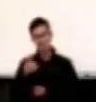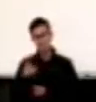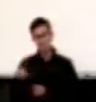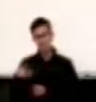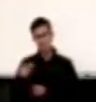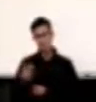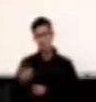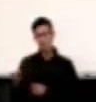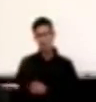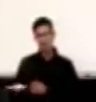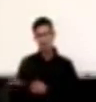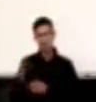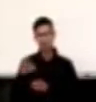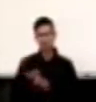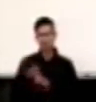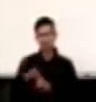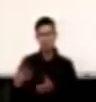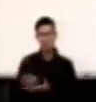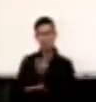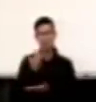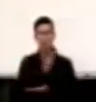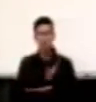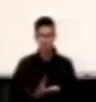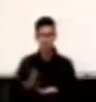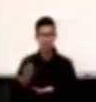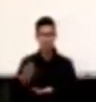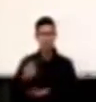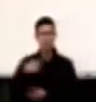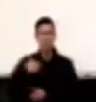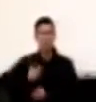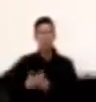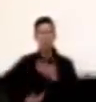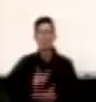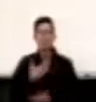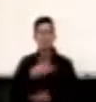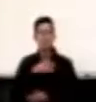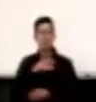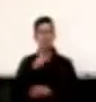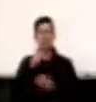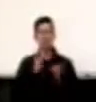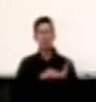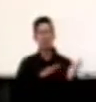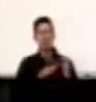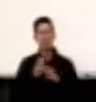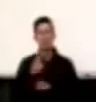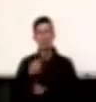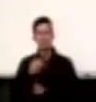controvertida del 88, ¿no? Que ahora que hay una especie de